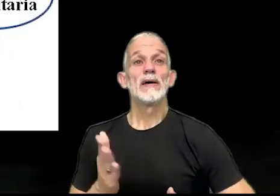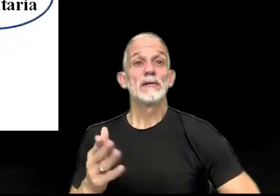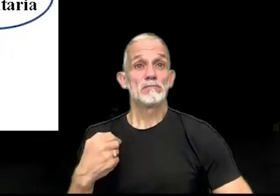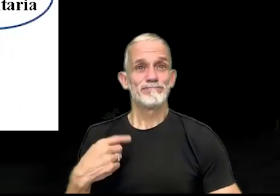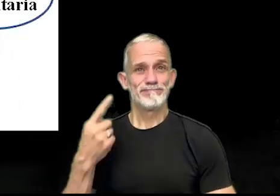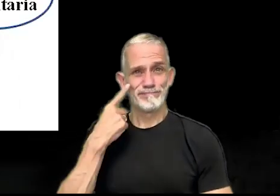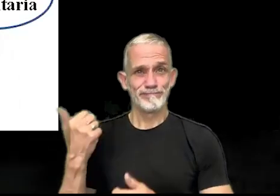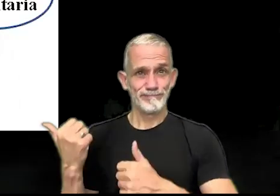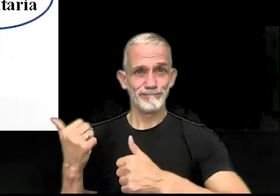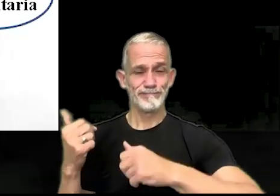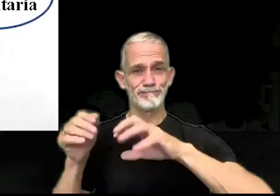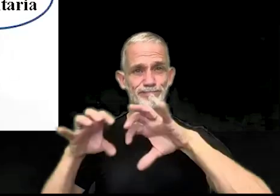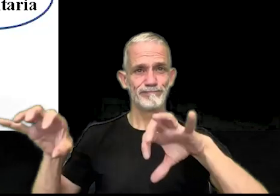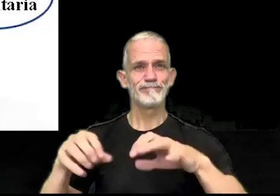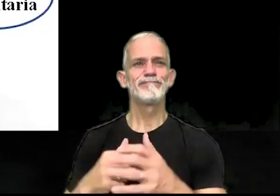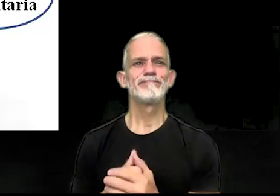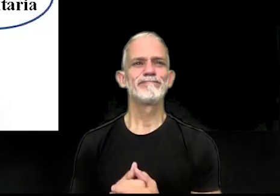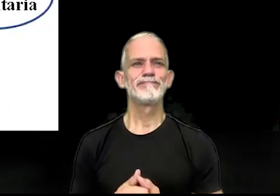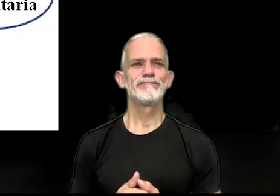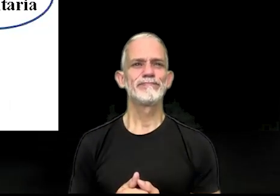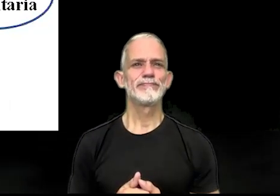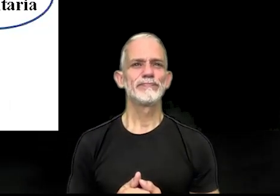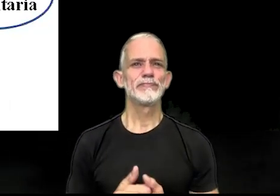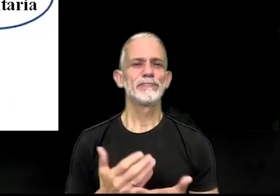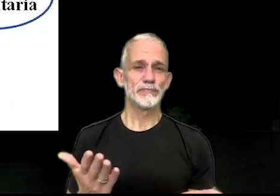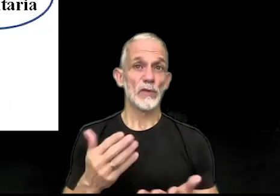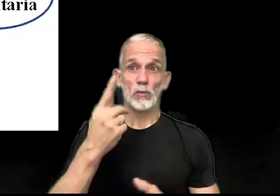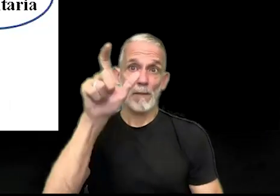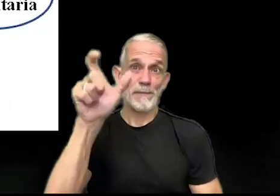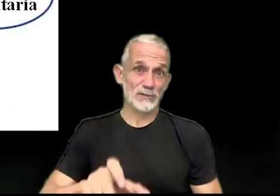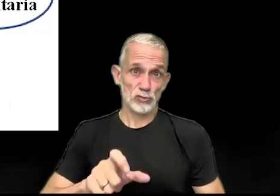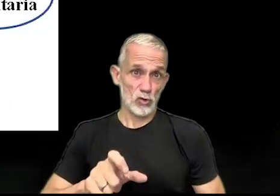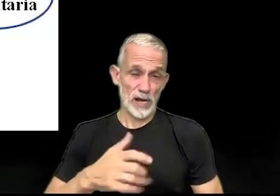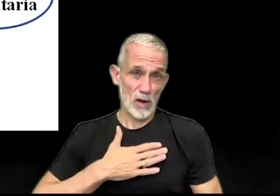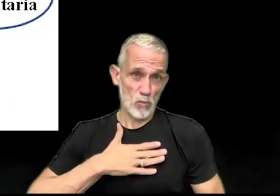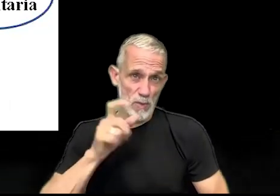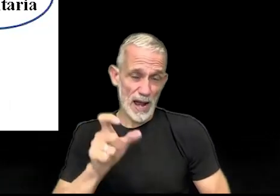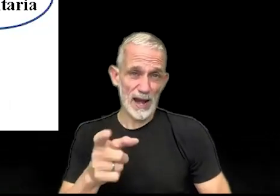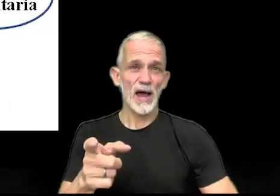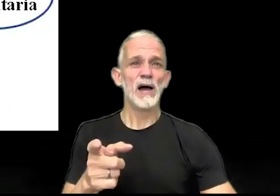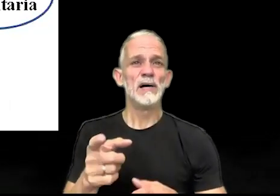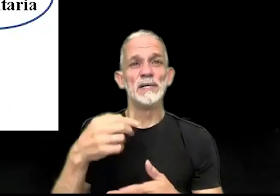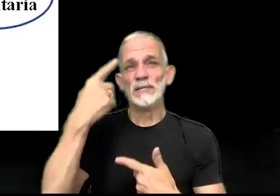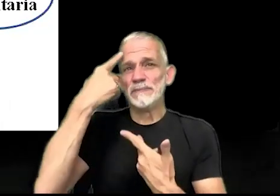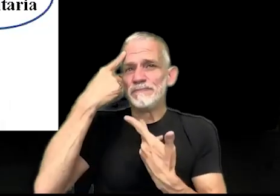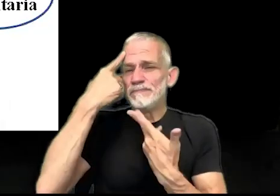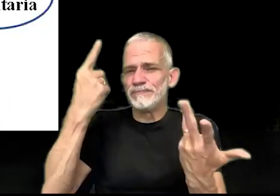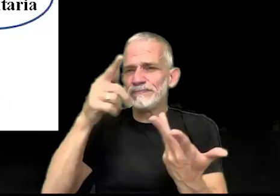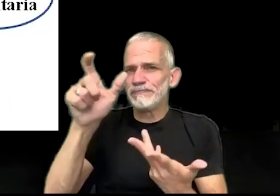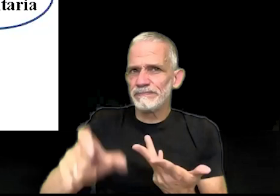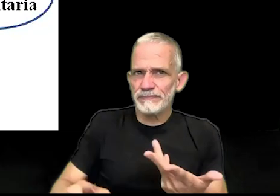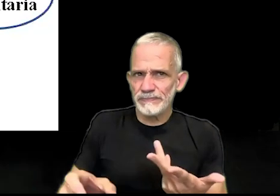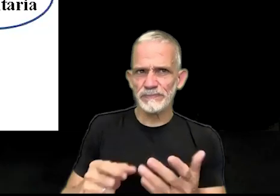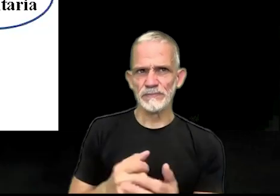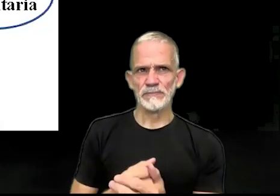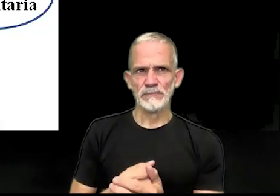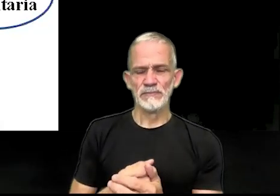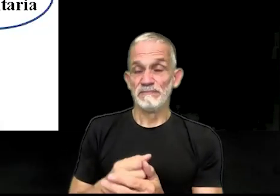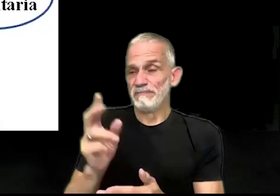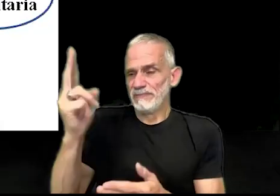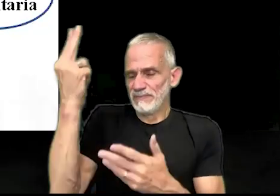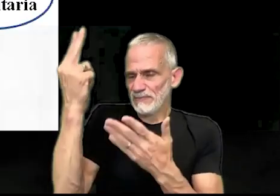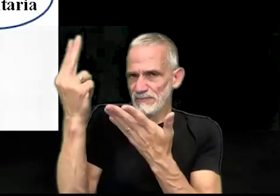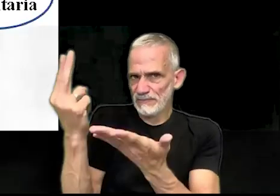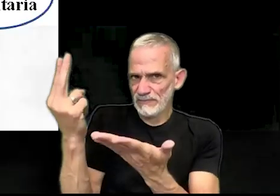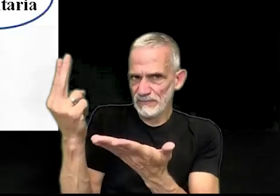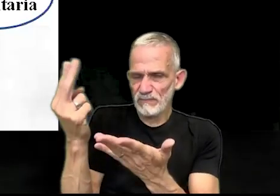yo aquí voy a trabajar con una persona humana, con lo cual supongamos que esta persona